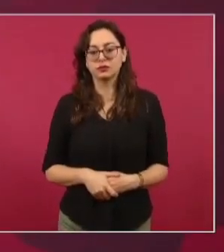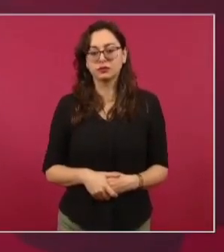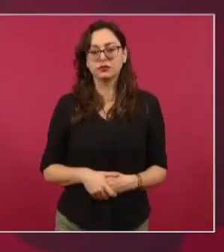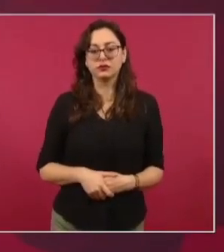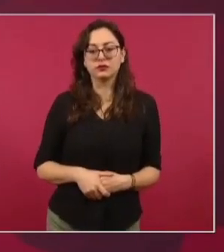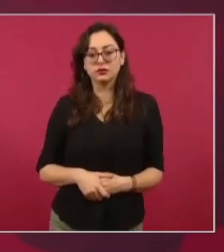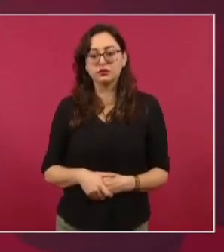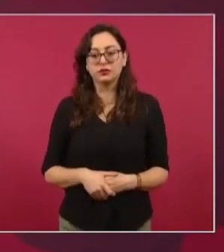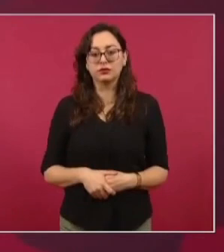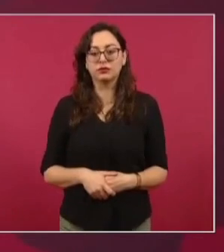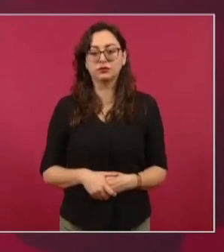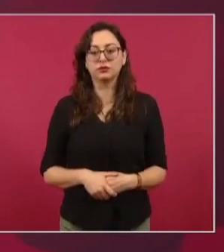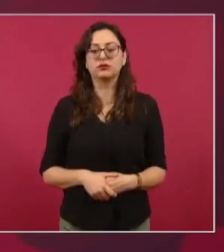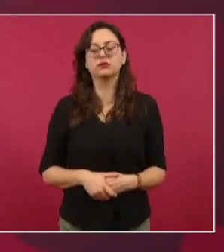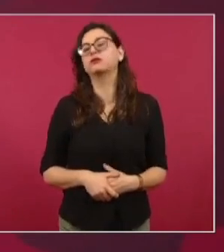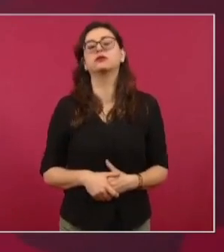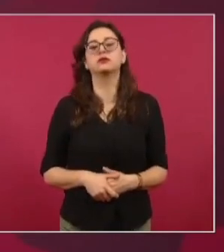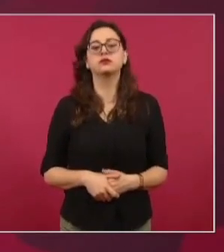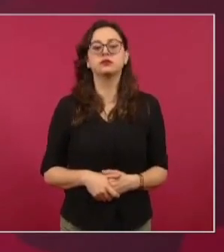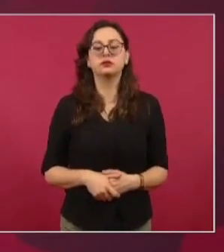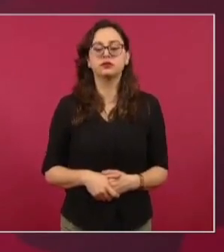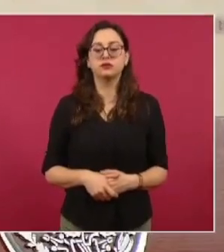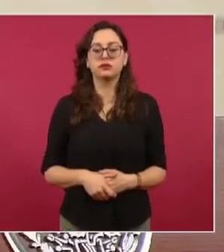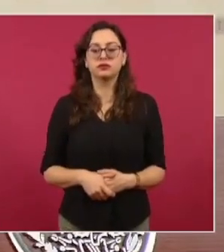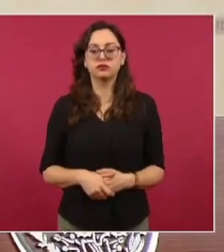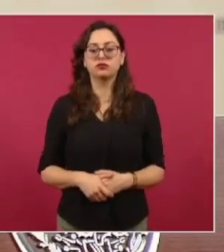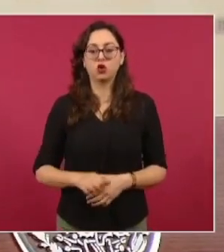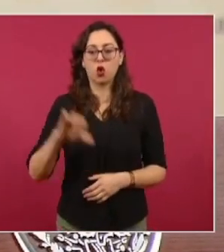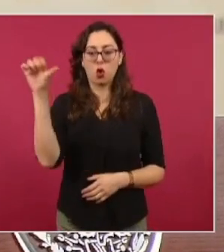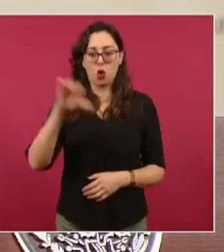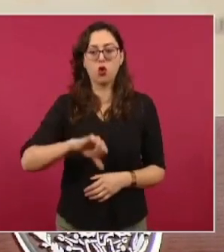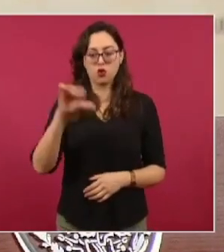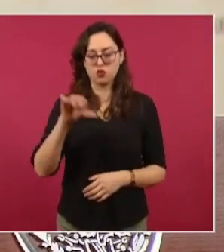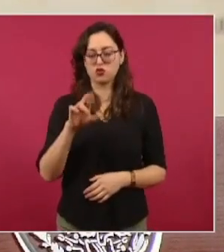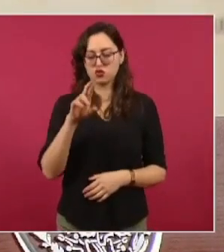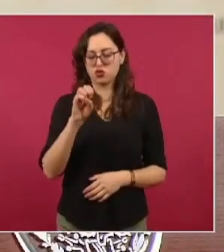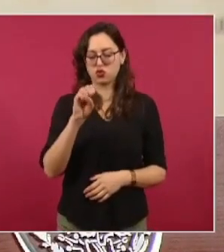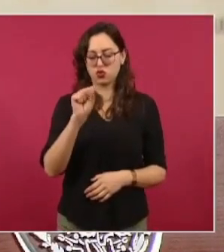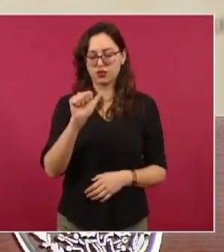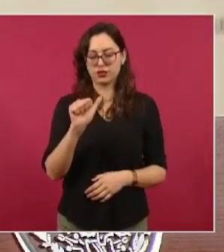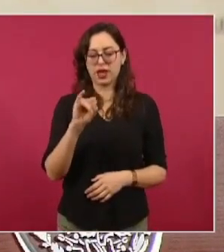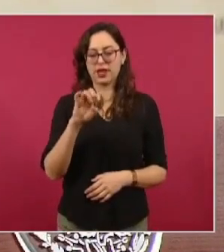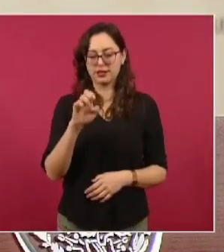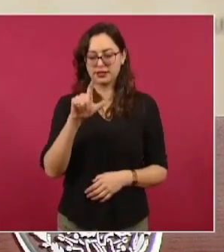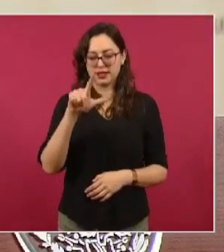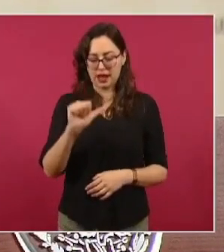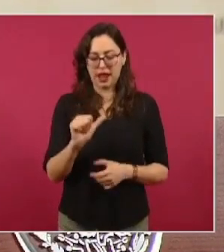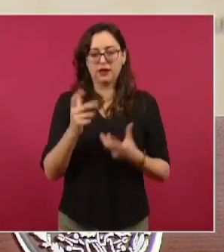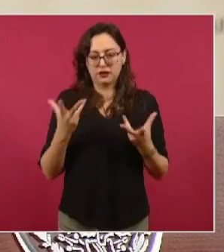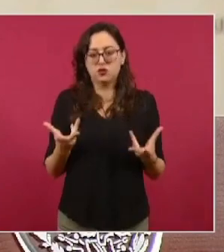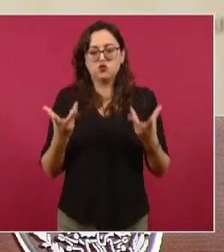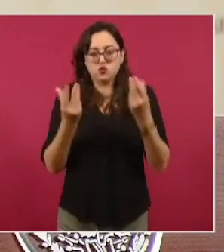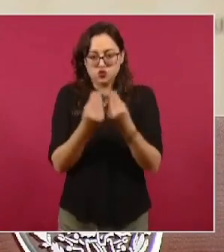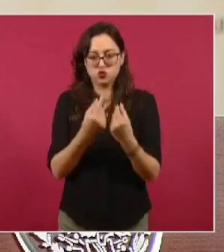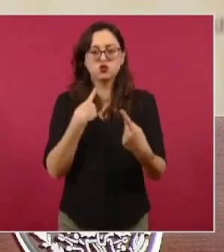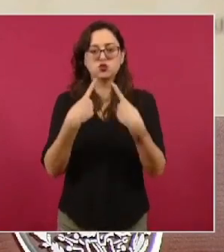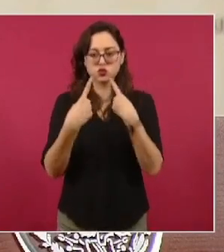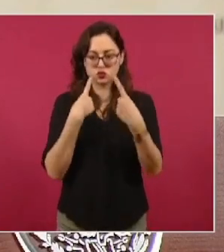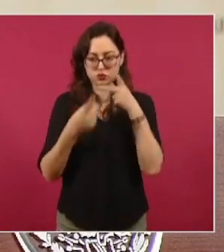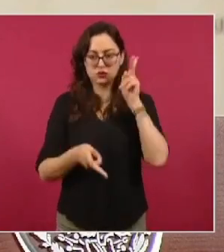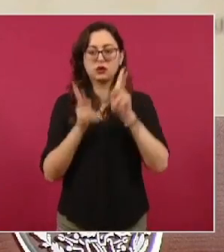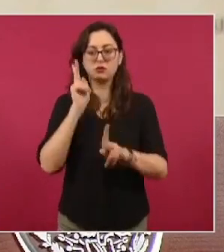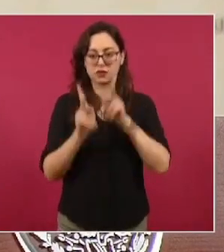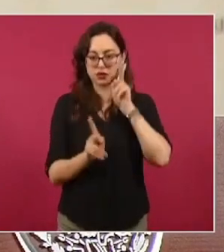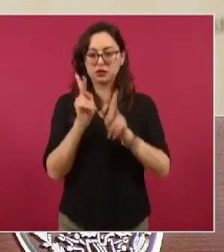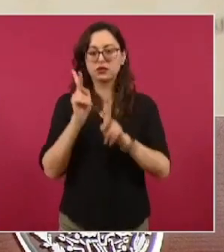hoy mismo Rosa Isela Rodríguez los va a recibir y